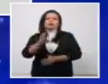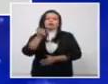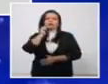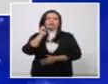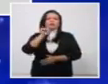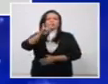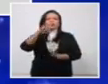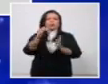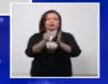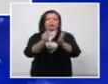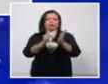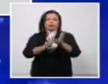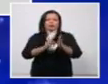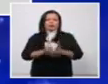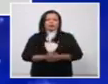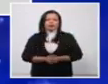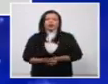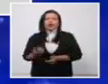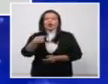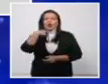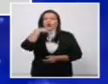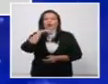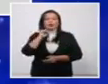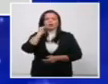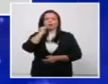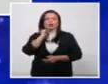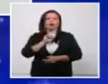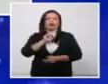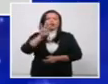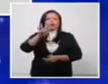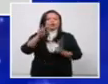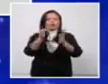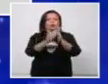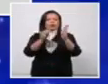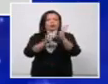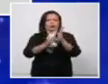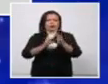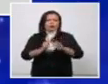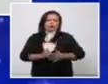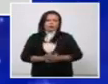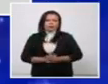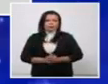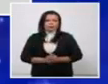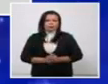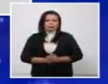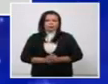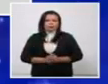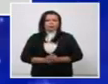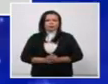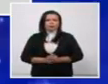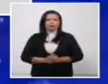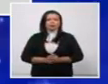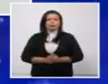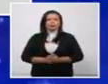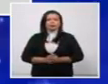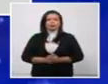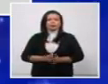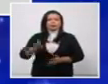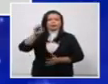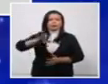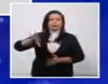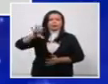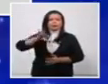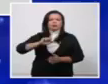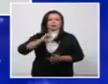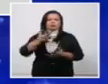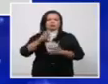millones, Rusia con más de 4 millones y Gran Bretaña con casi 3